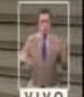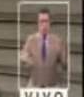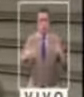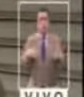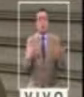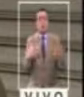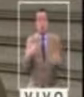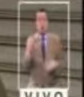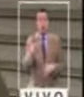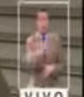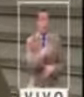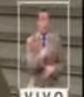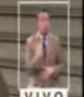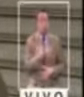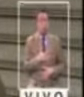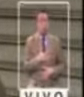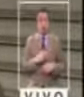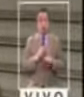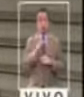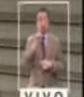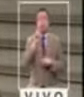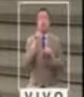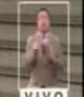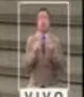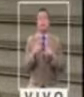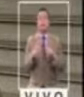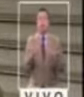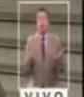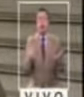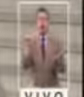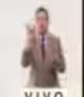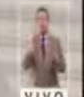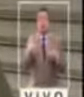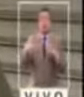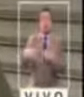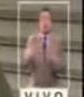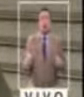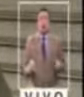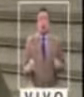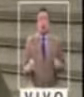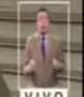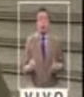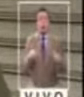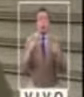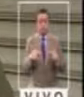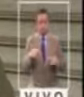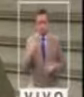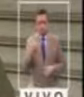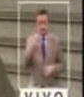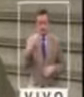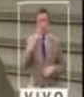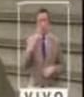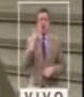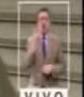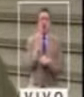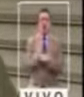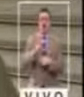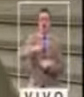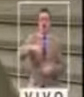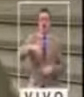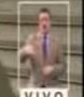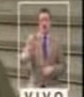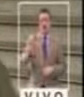común y corriente como nosotros no tenemos quien nos defienda en ese tipo de decisiones. Considero que prácticamente un robo el